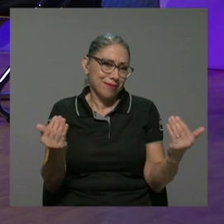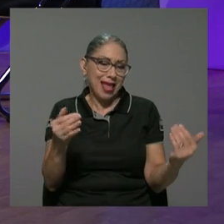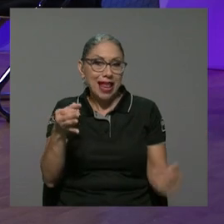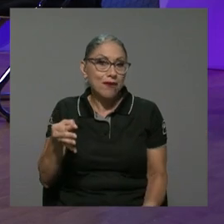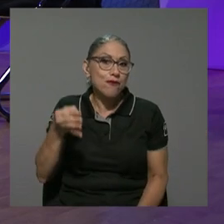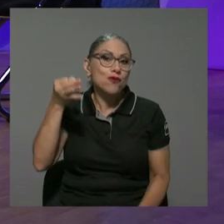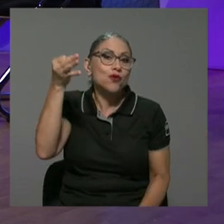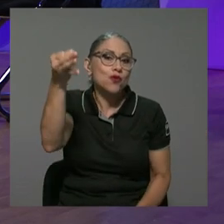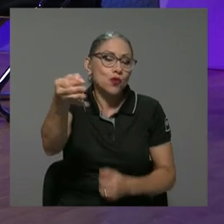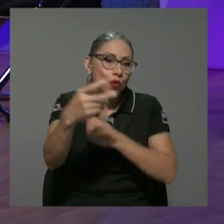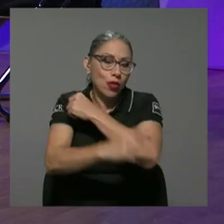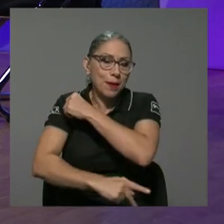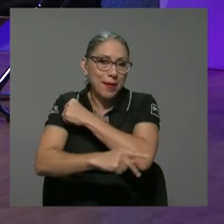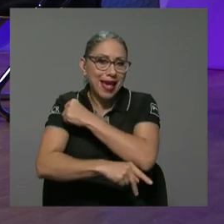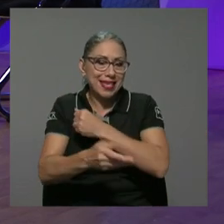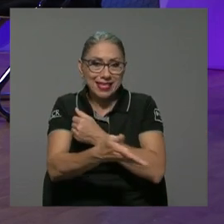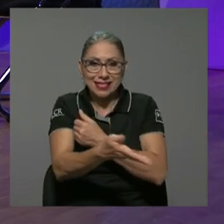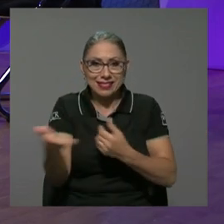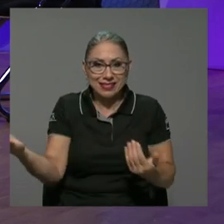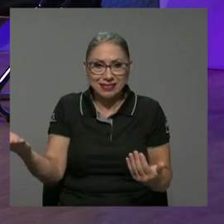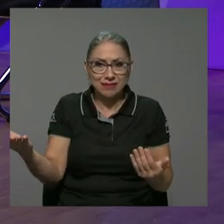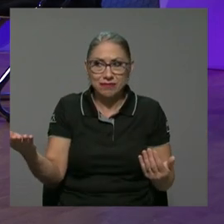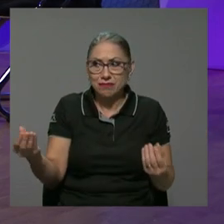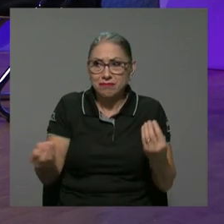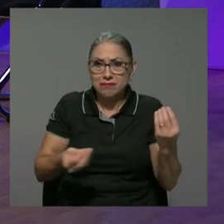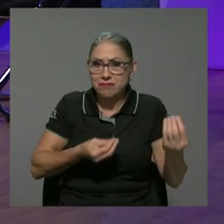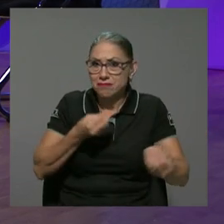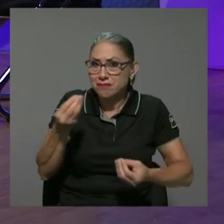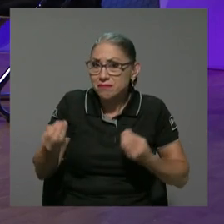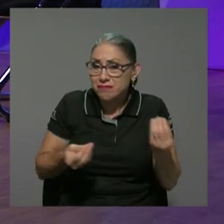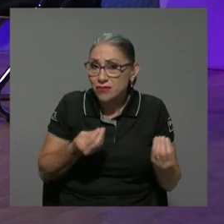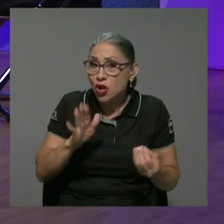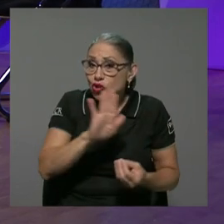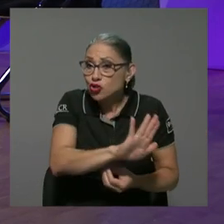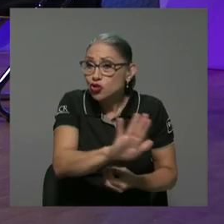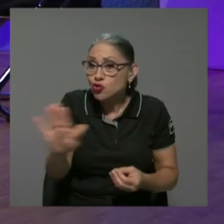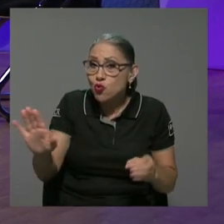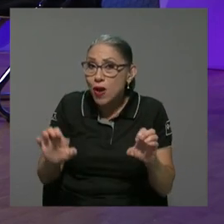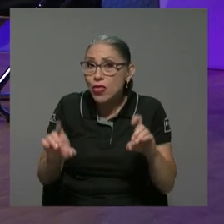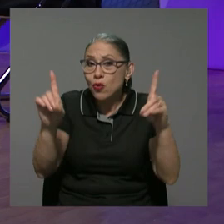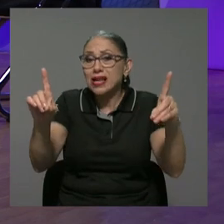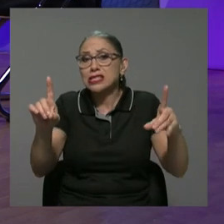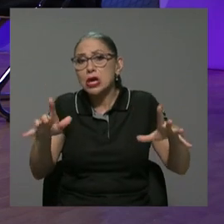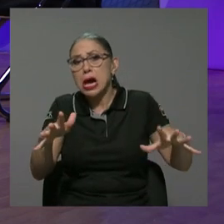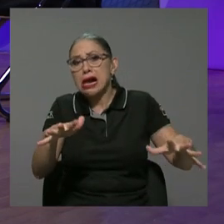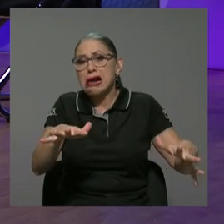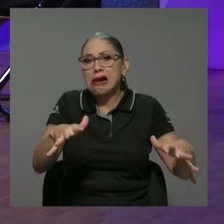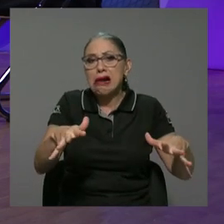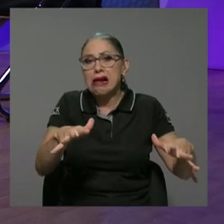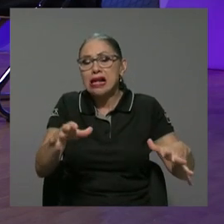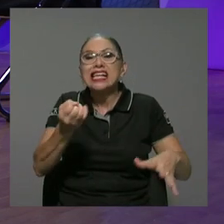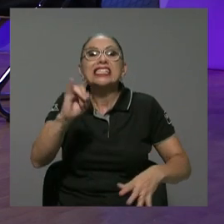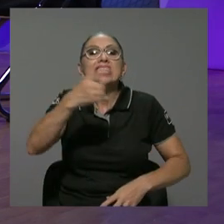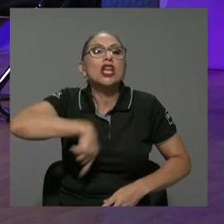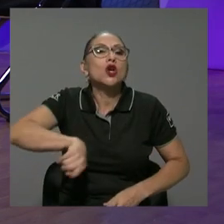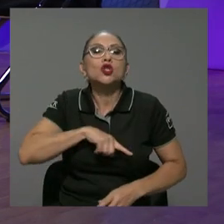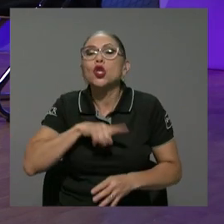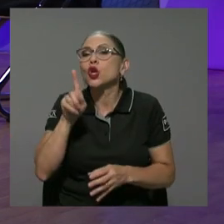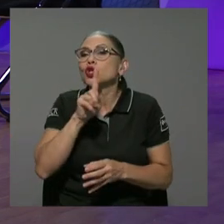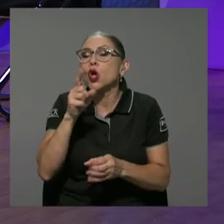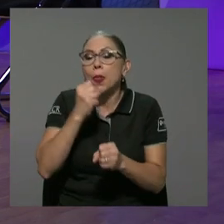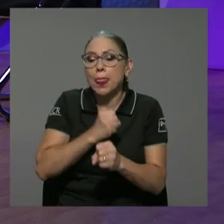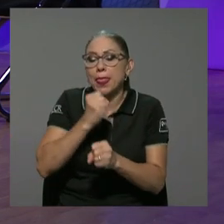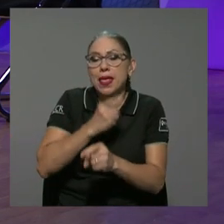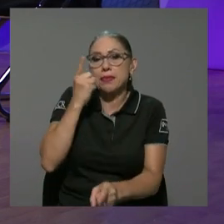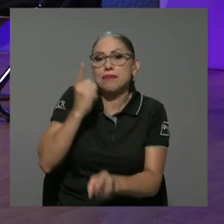¿verdad? Que bueno, que va a quedar con una educación defectuosa si no invertimos adecuadamente y si no nos